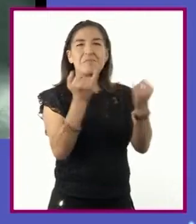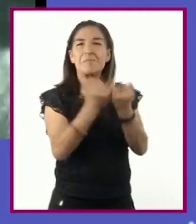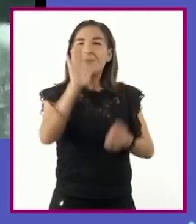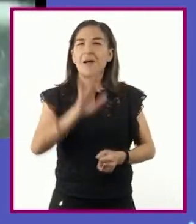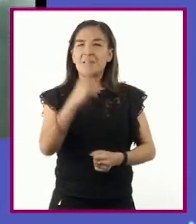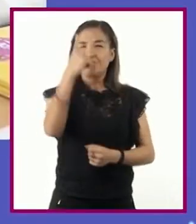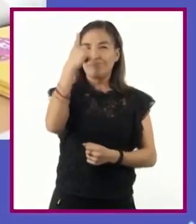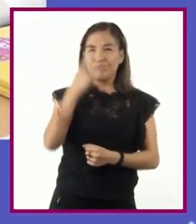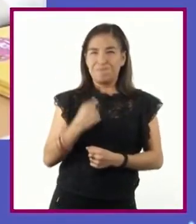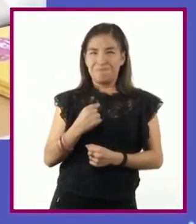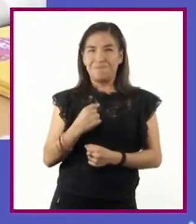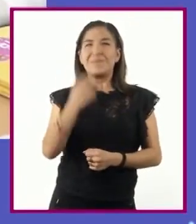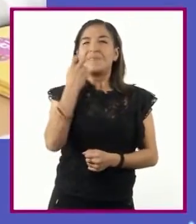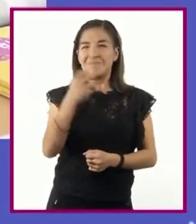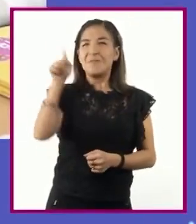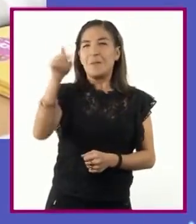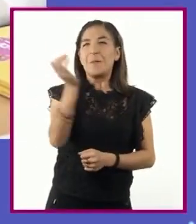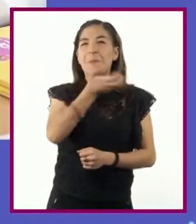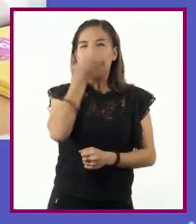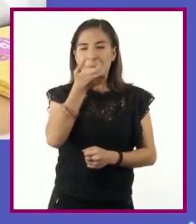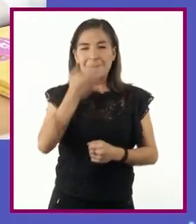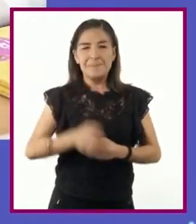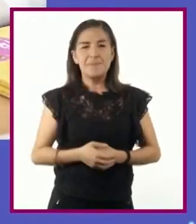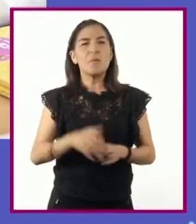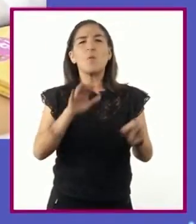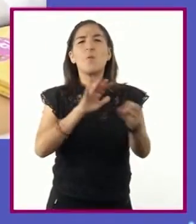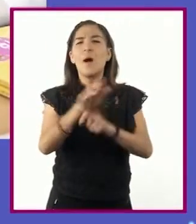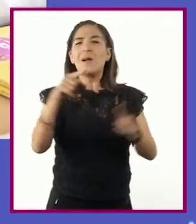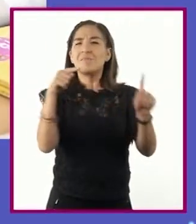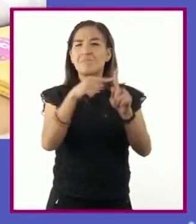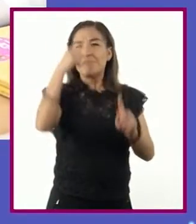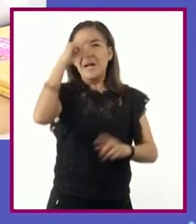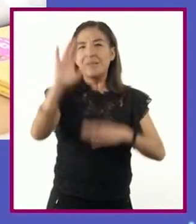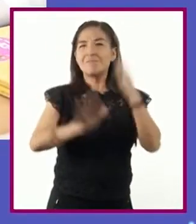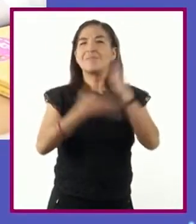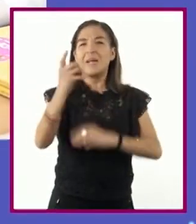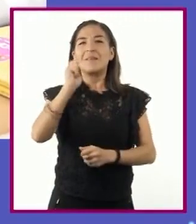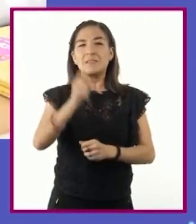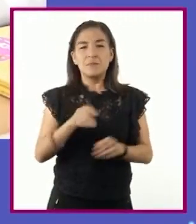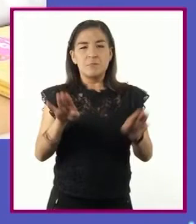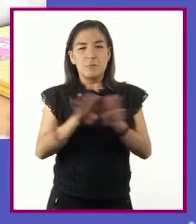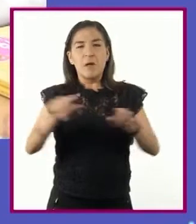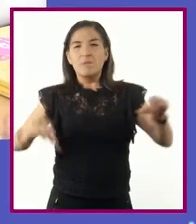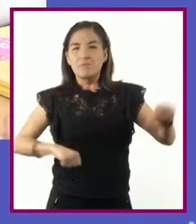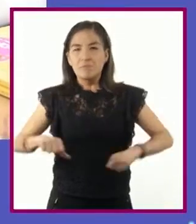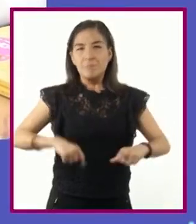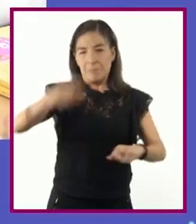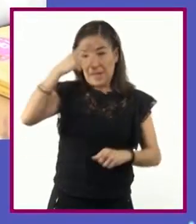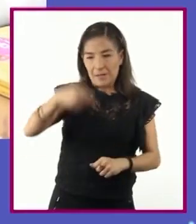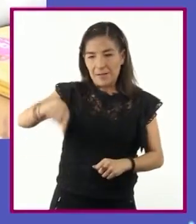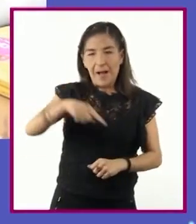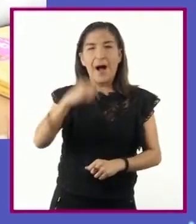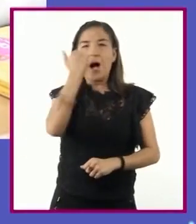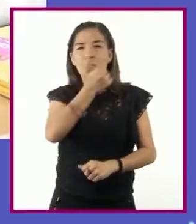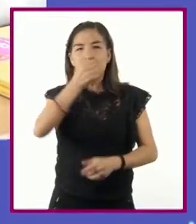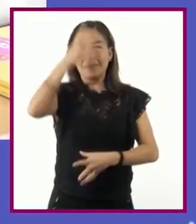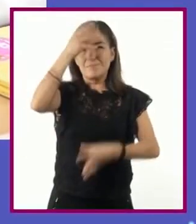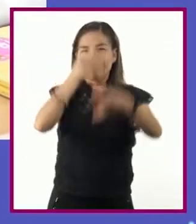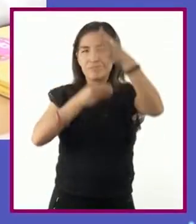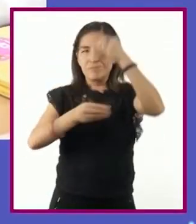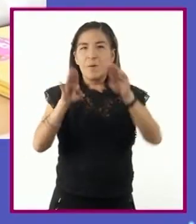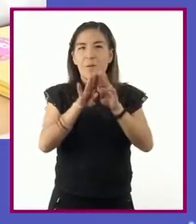Una de las claves del éxito educativo en Singapur consiste en involucrar activamente a los alumnos en el